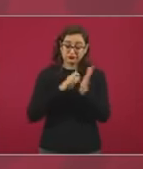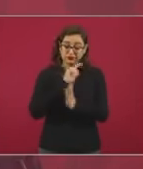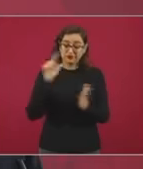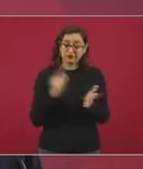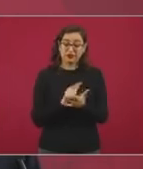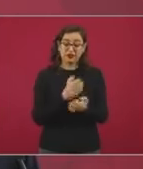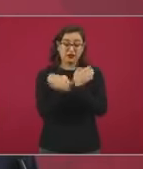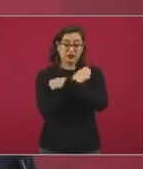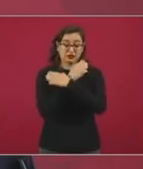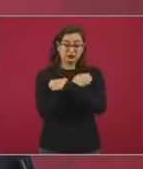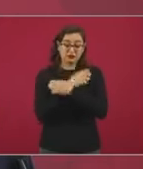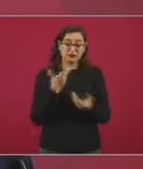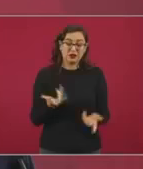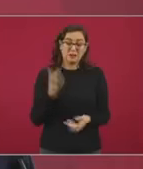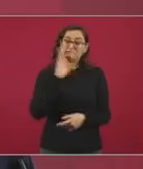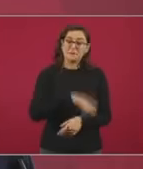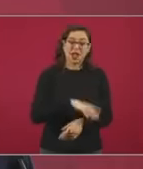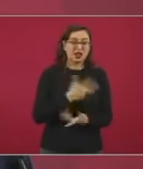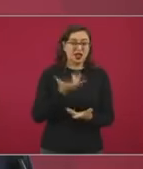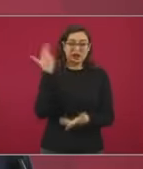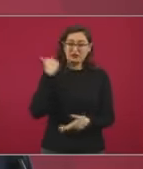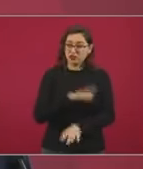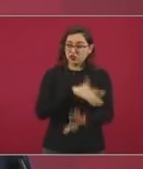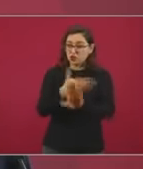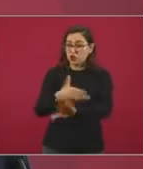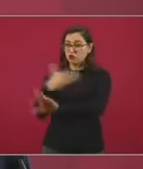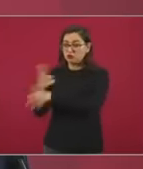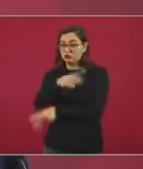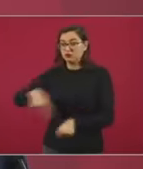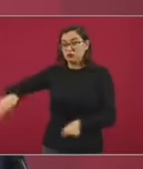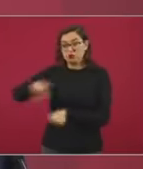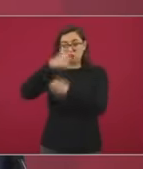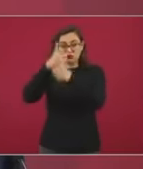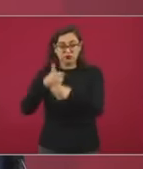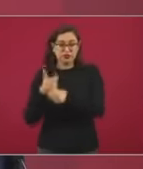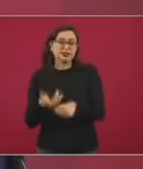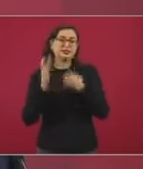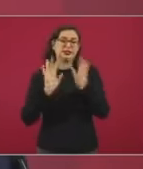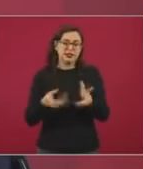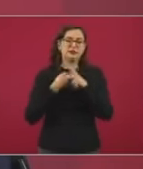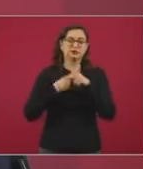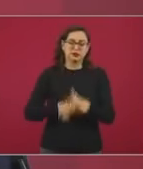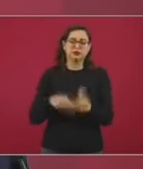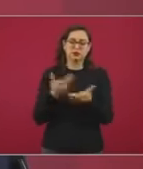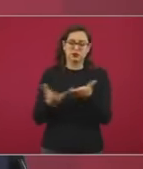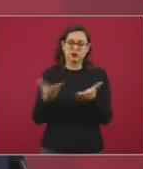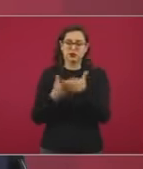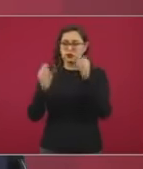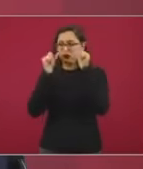ya están siendo atendidos, y muchos casos